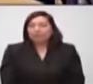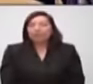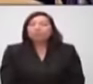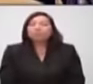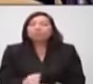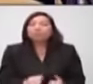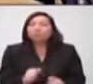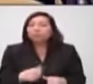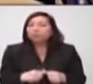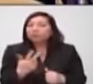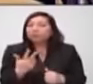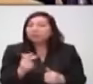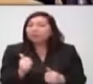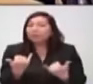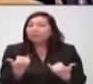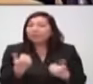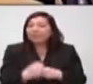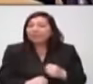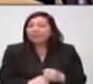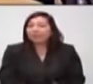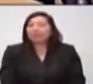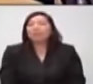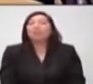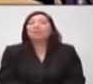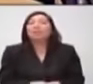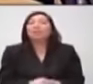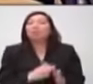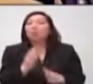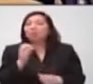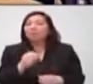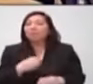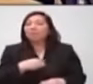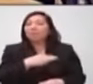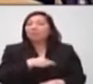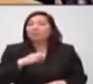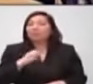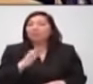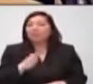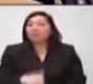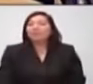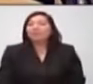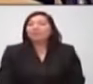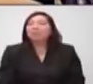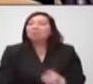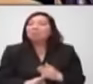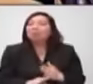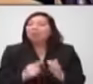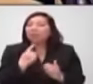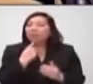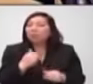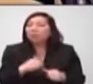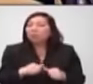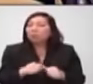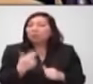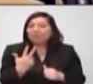Finalmente, la adenda número 3 se firma en abril de este año, que también pasó por opinión del Ministerio de Economía y Finanzas, y básicamente lo que señala la adenda 3 es